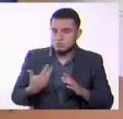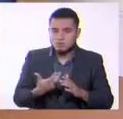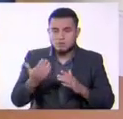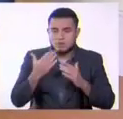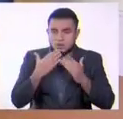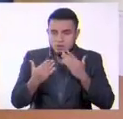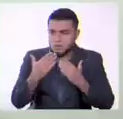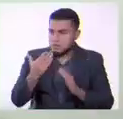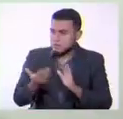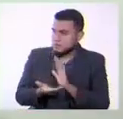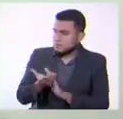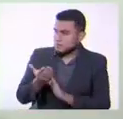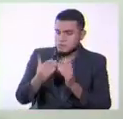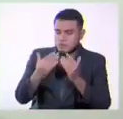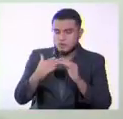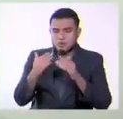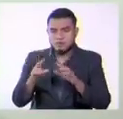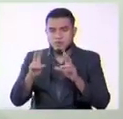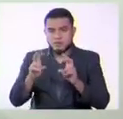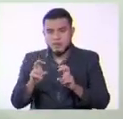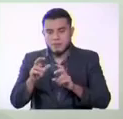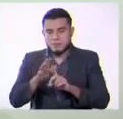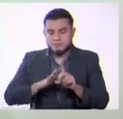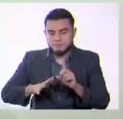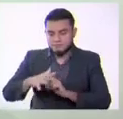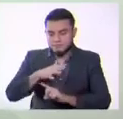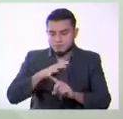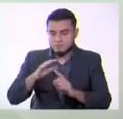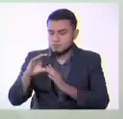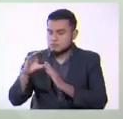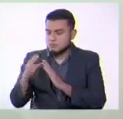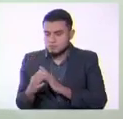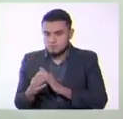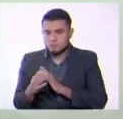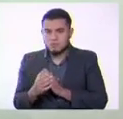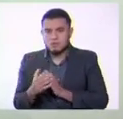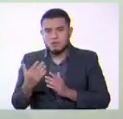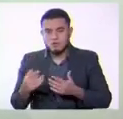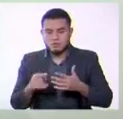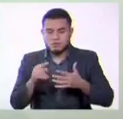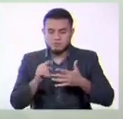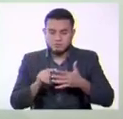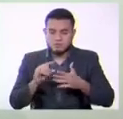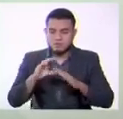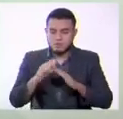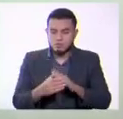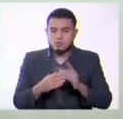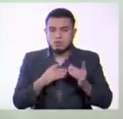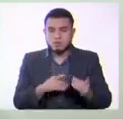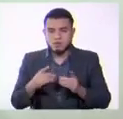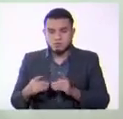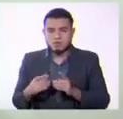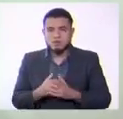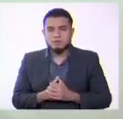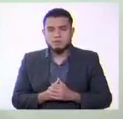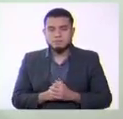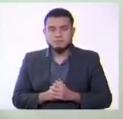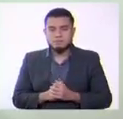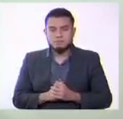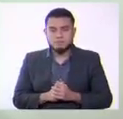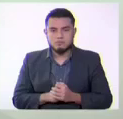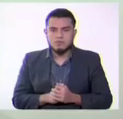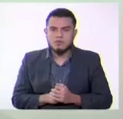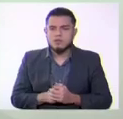mencionado diferentes elementos que conforman la cultura. Hemos dicho que tenemos una cultura dinámica y es precisamente en eso que